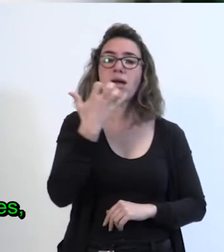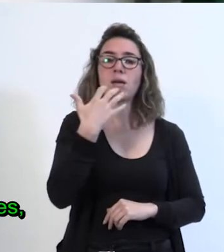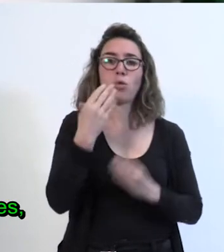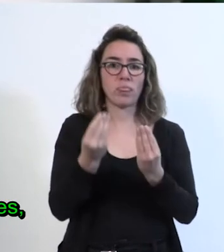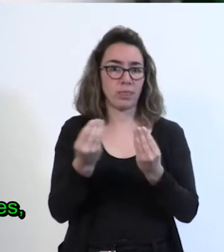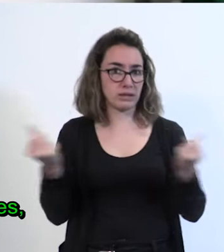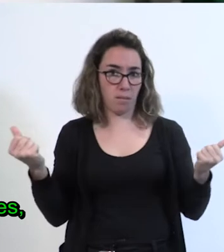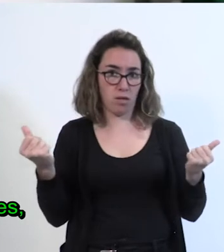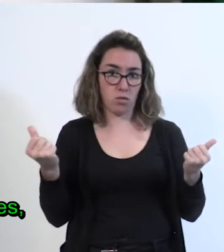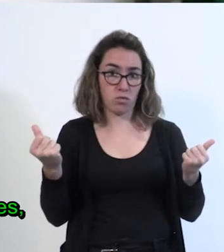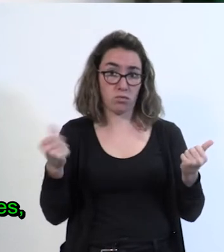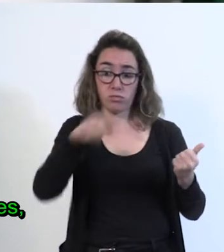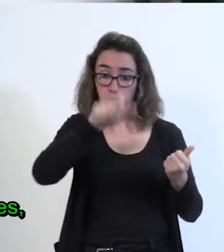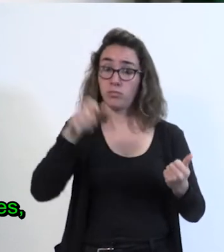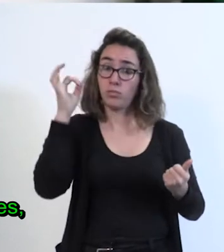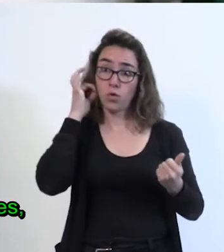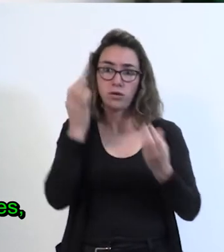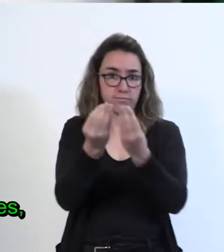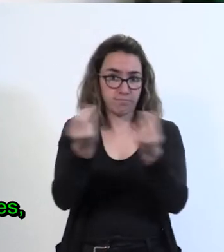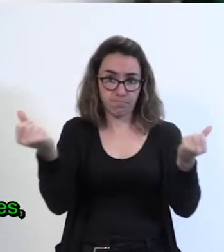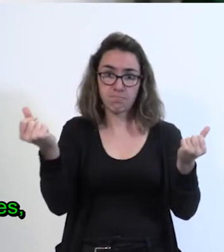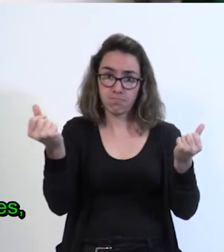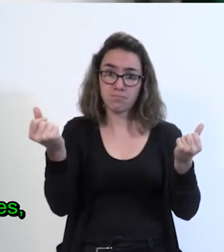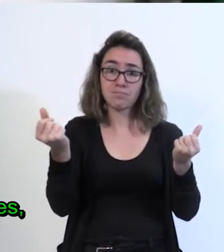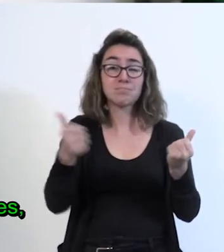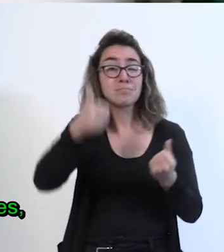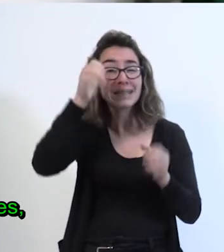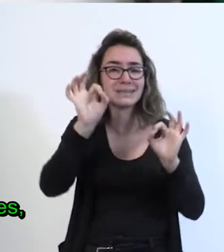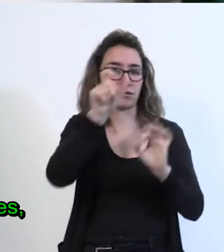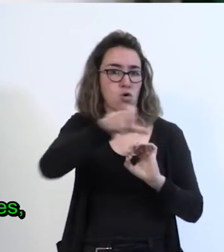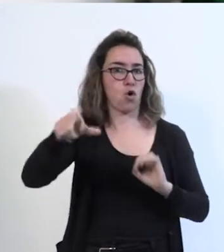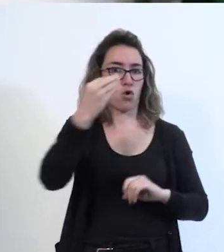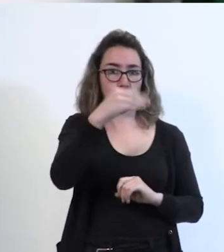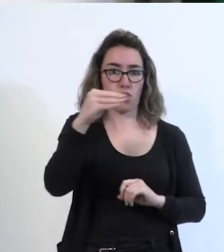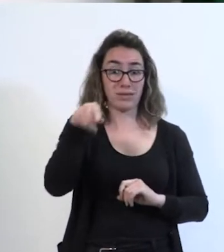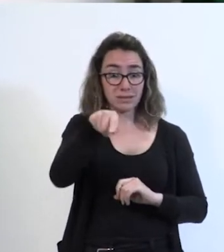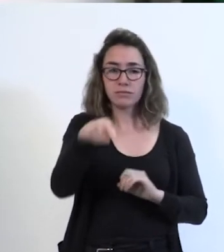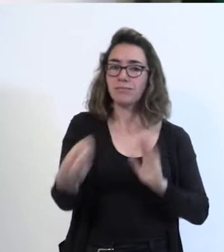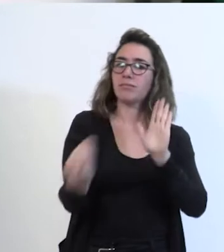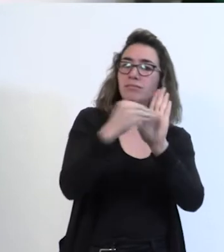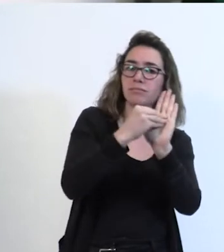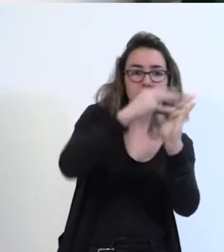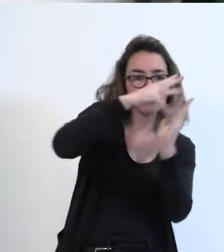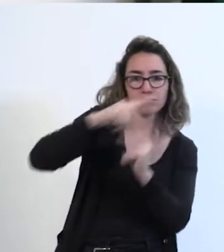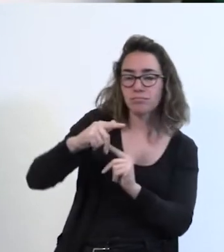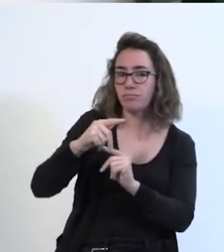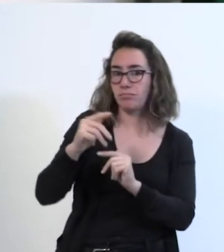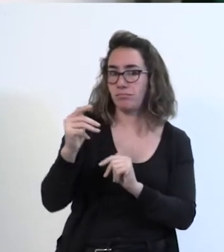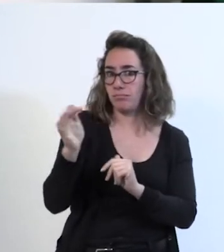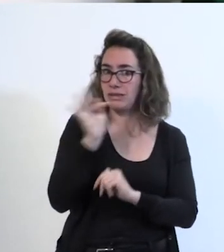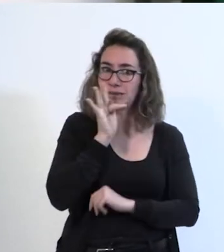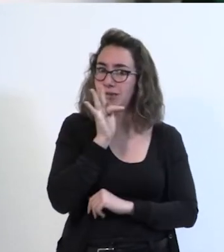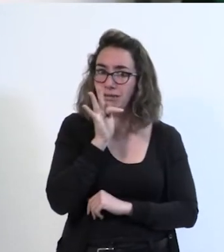las desapariciones de mujeres, sobre todo de mujeres jóvenes. Eso está todavía